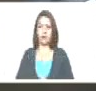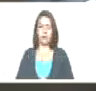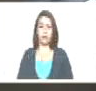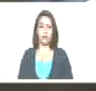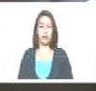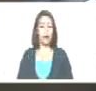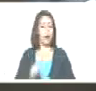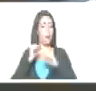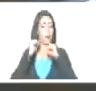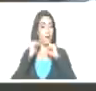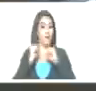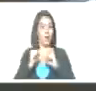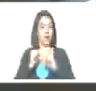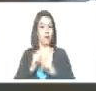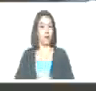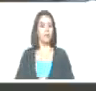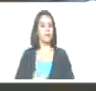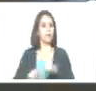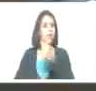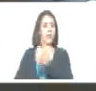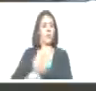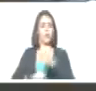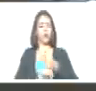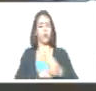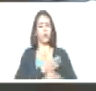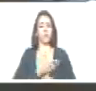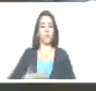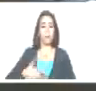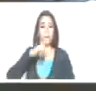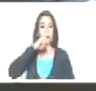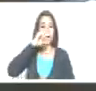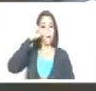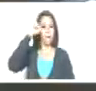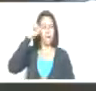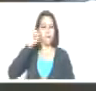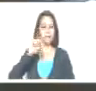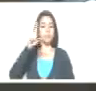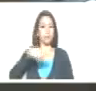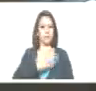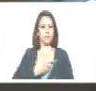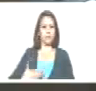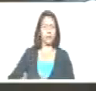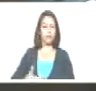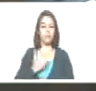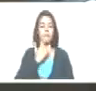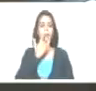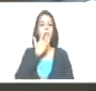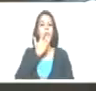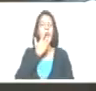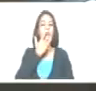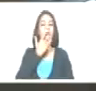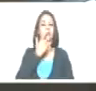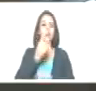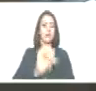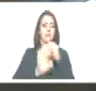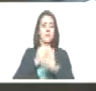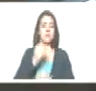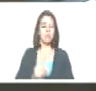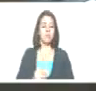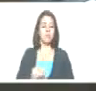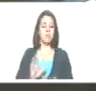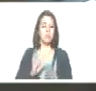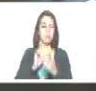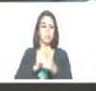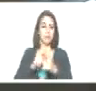contundente, respaldamos al presidente Nicolás Maduro, al presidente valiente que se puso al frente de esta